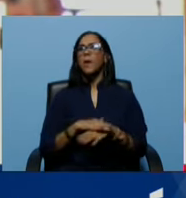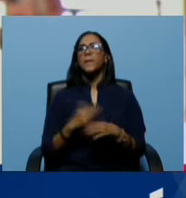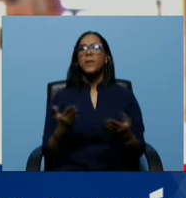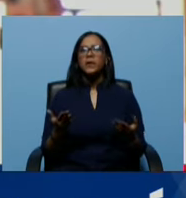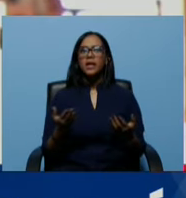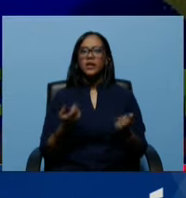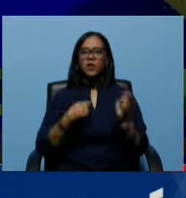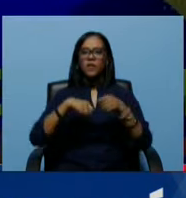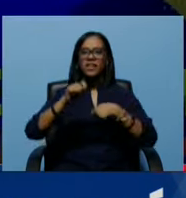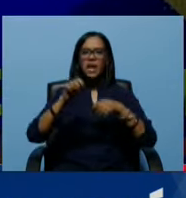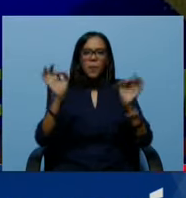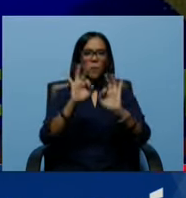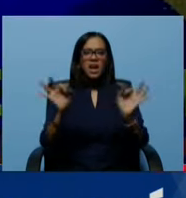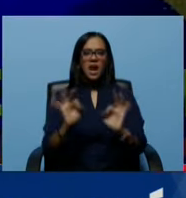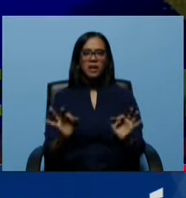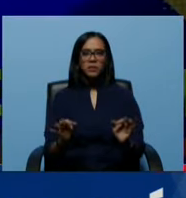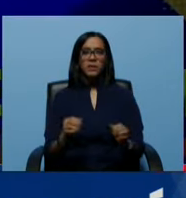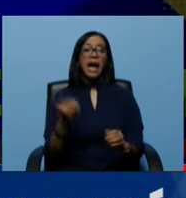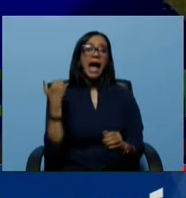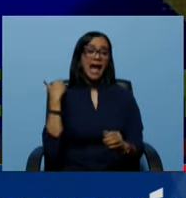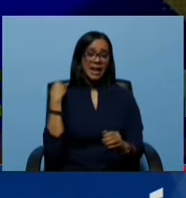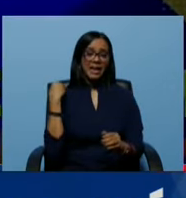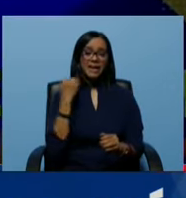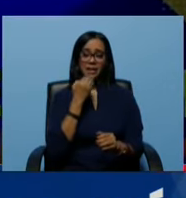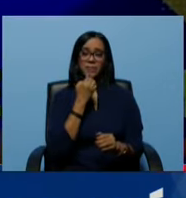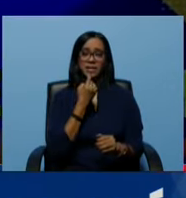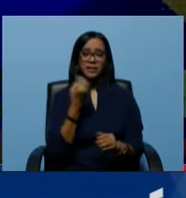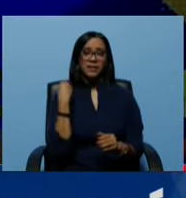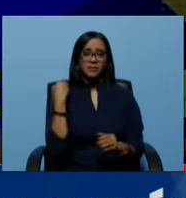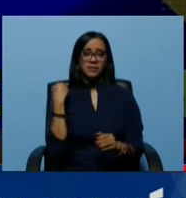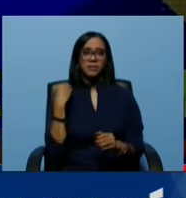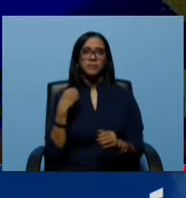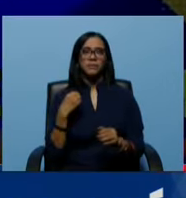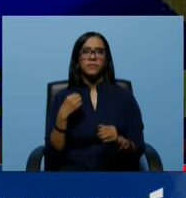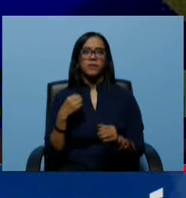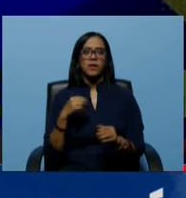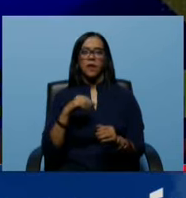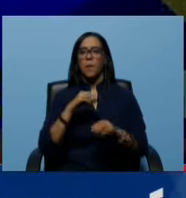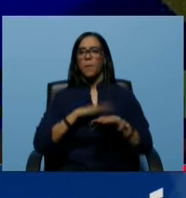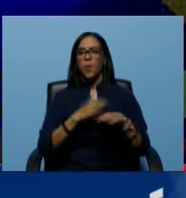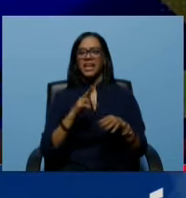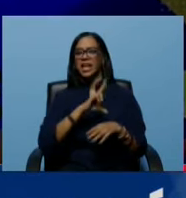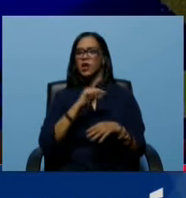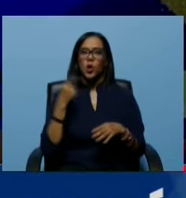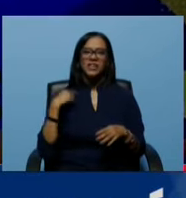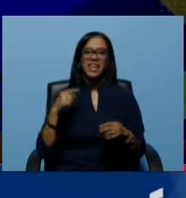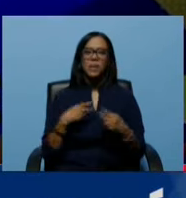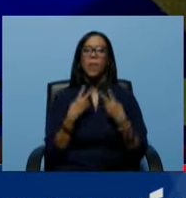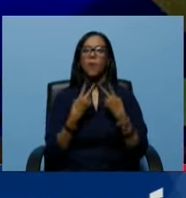más nada? Y alguien me dijo, porque no tenemos vocación exportadora,